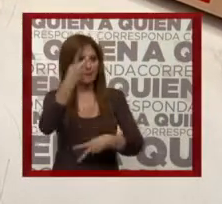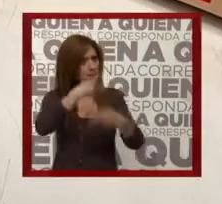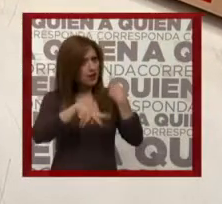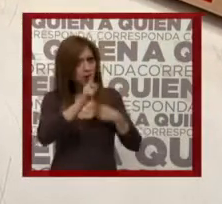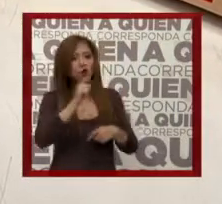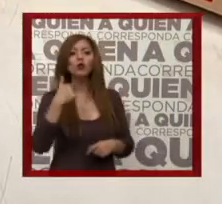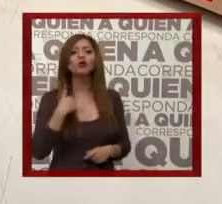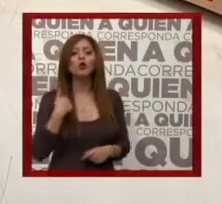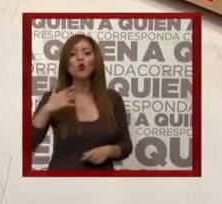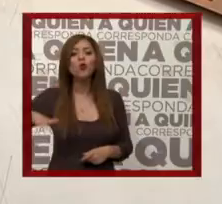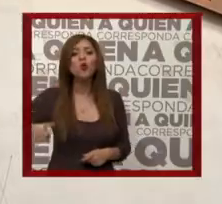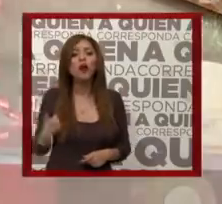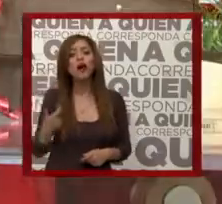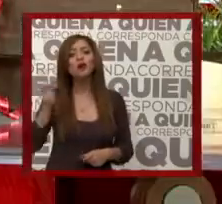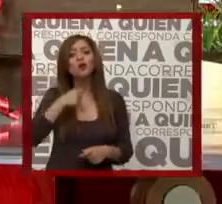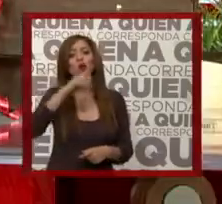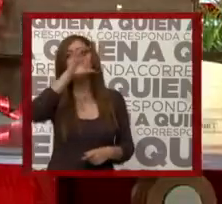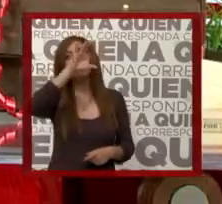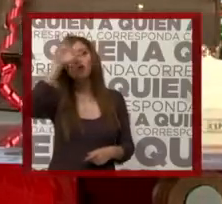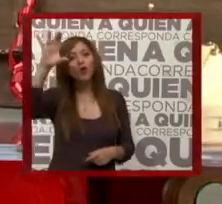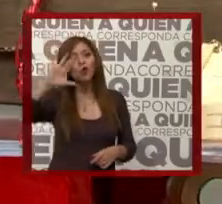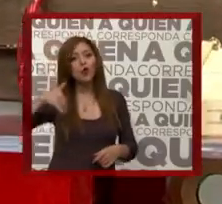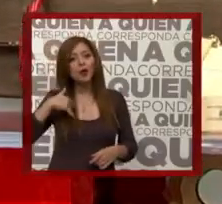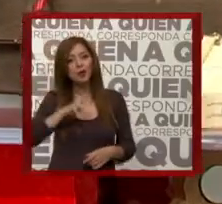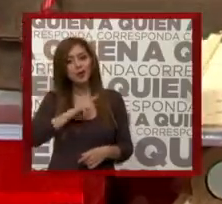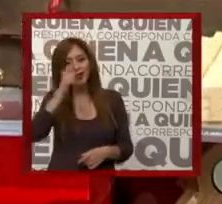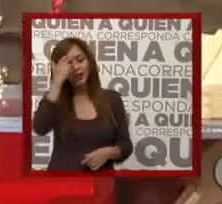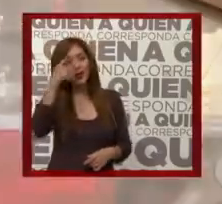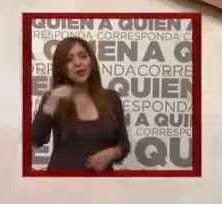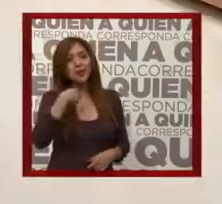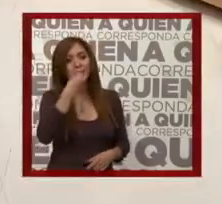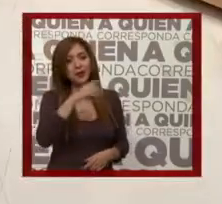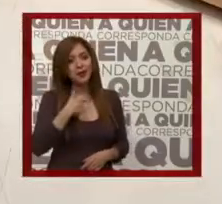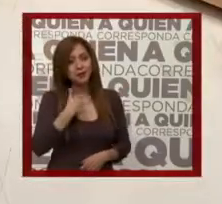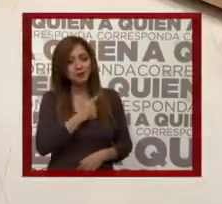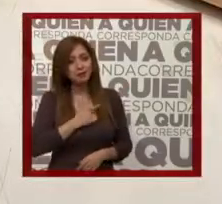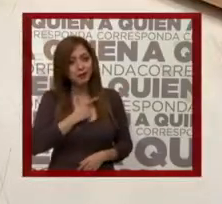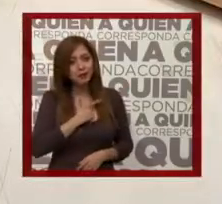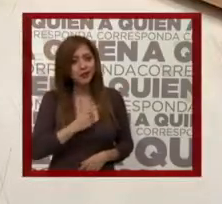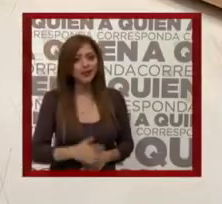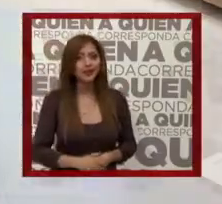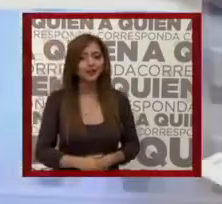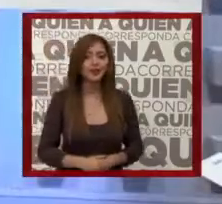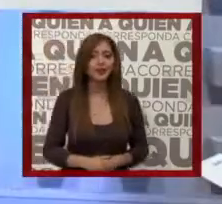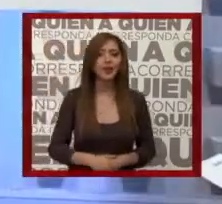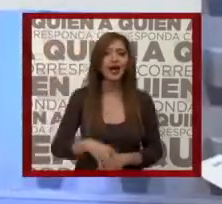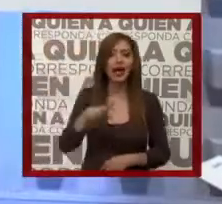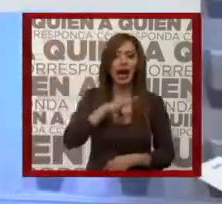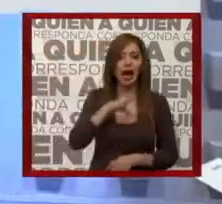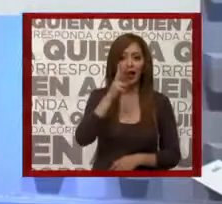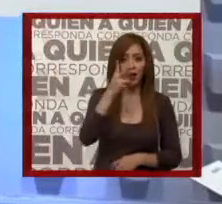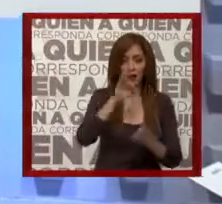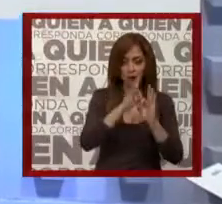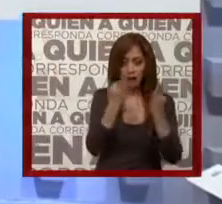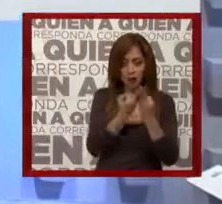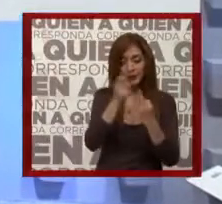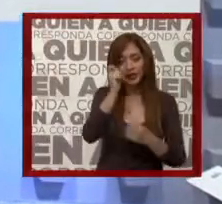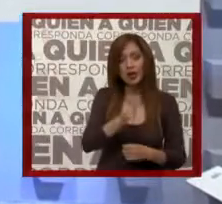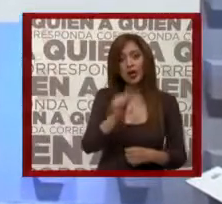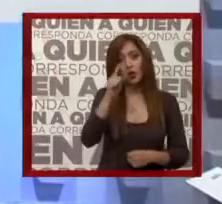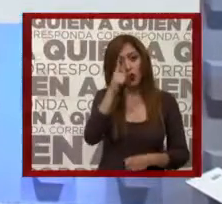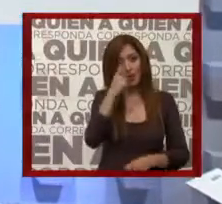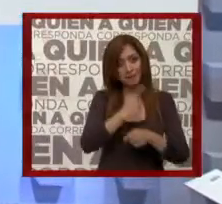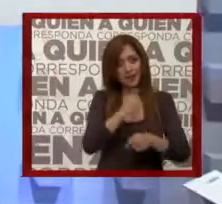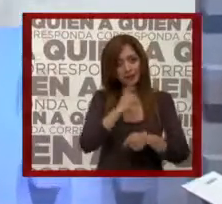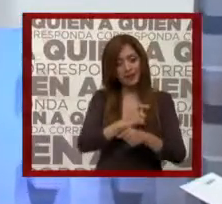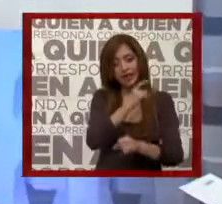me las quedo porque las puedo tener de adorno, me encantan. Esas. Así es, están padrísimas. Vamos a hacer dos dinámicas diferentes. La primera va a ser a través de redes